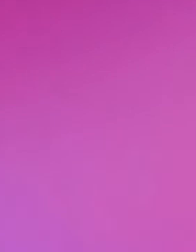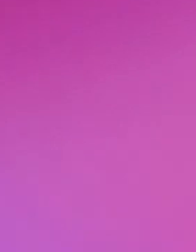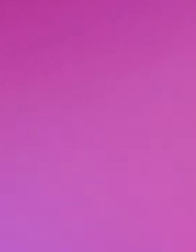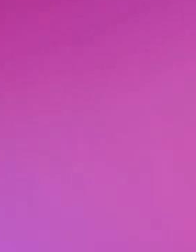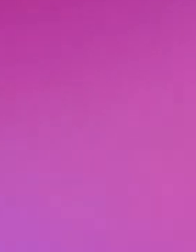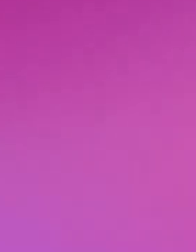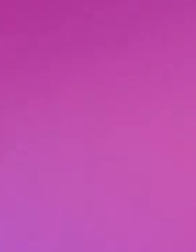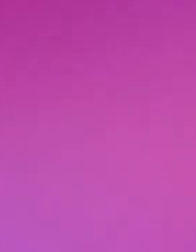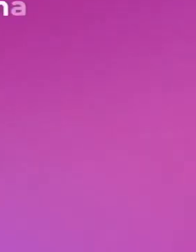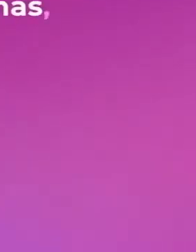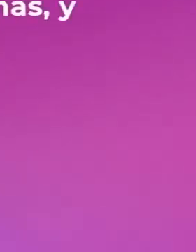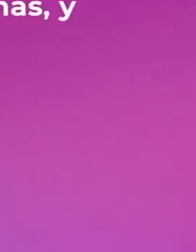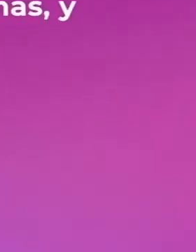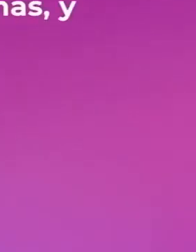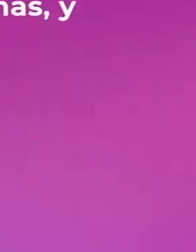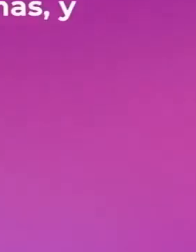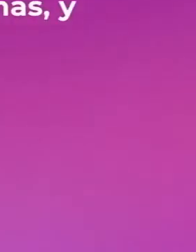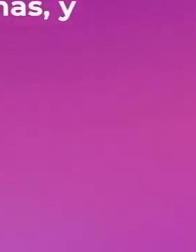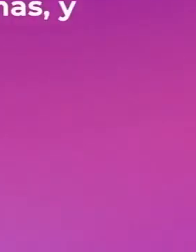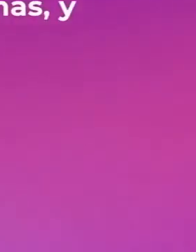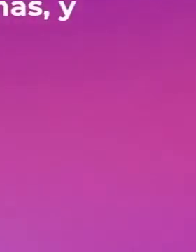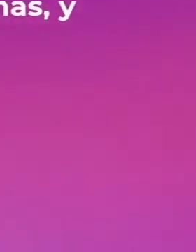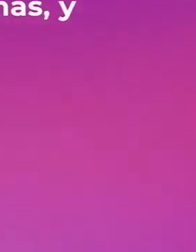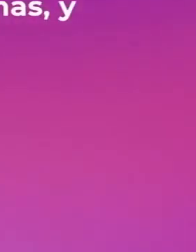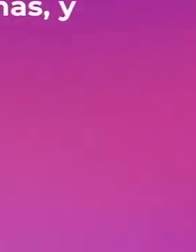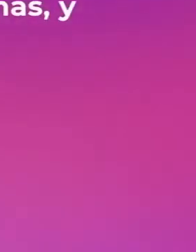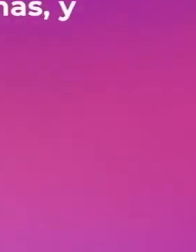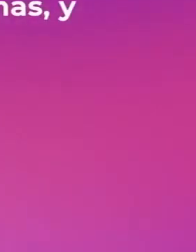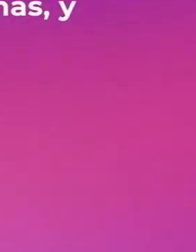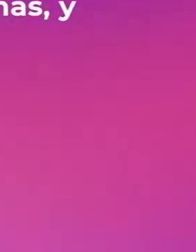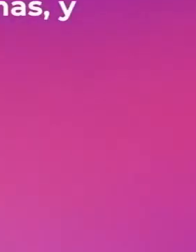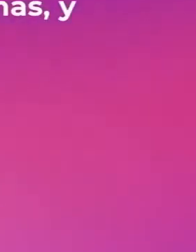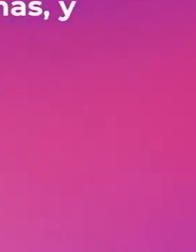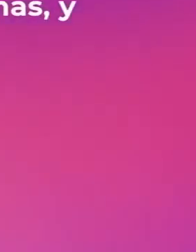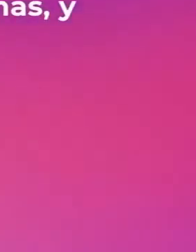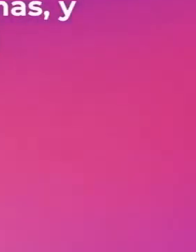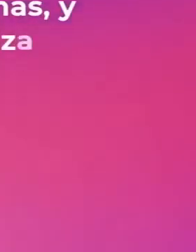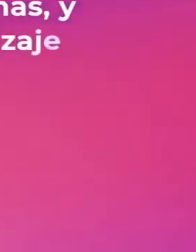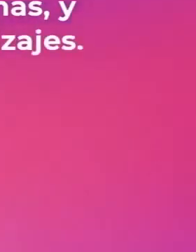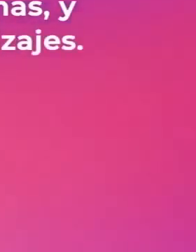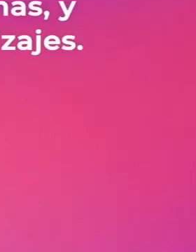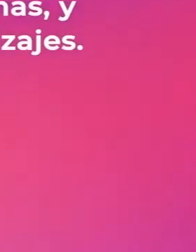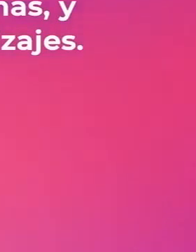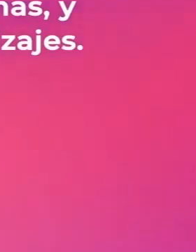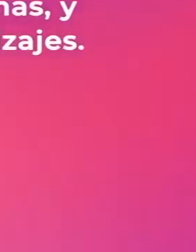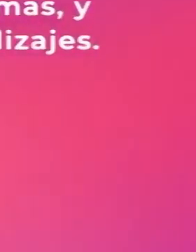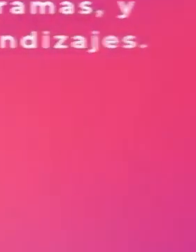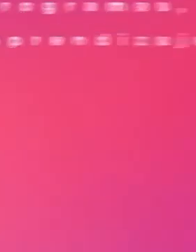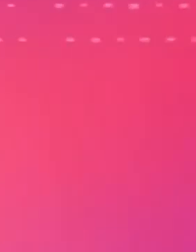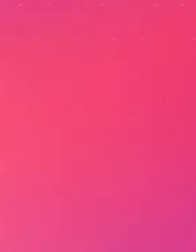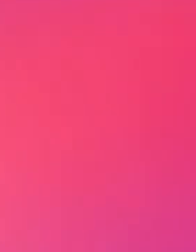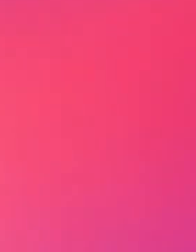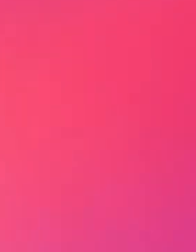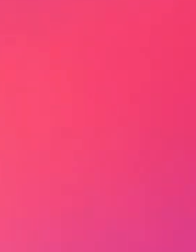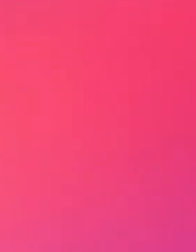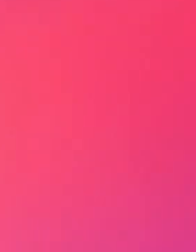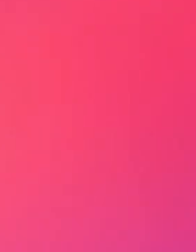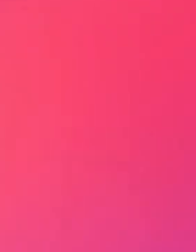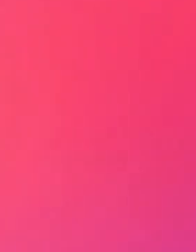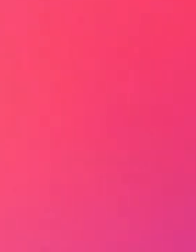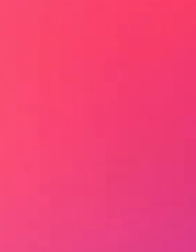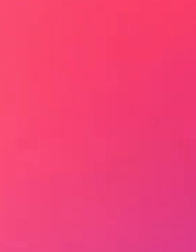aprendeencasa.cep.gov.mx, en donde podrás ver nuevamente los videos de los programas y además encontrarás actividades para fortalecer tus